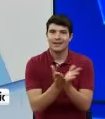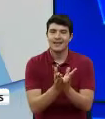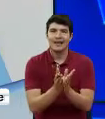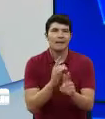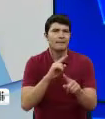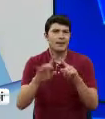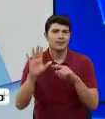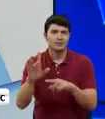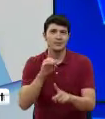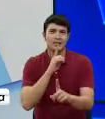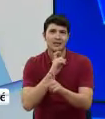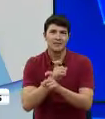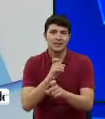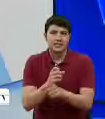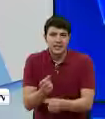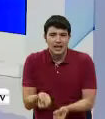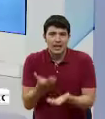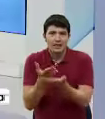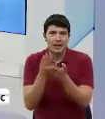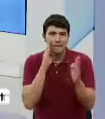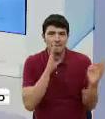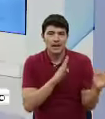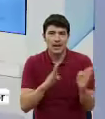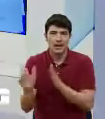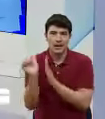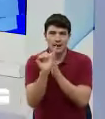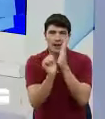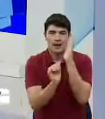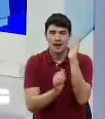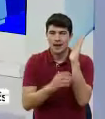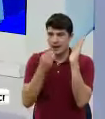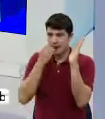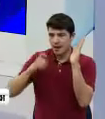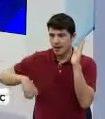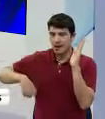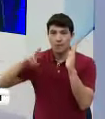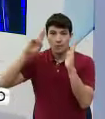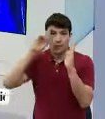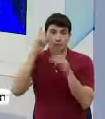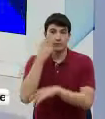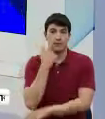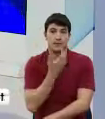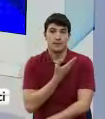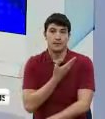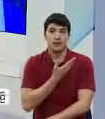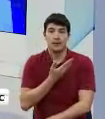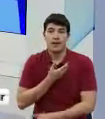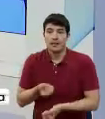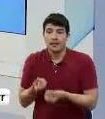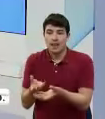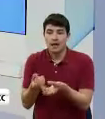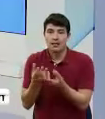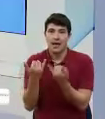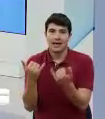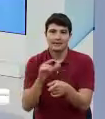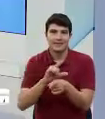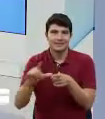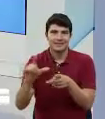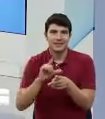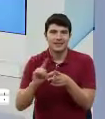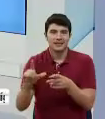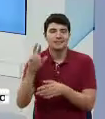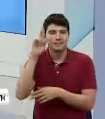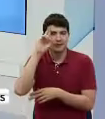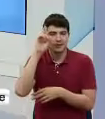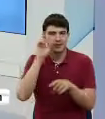eso dificultó un poco la entrega del plan de alimentación escolar. Por eso, padres de familia tendrán que dotar a sus hijos durante esta semana. Los